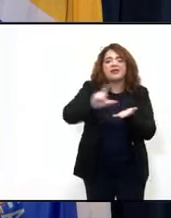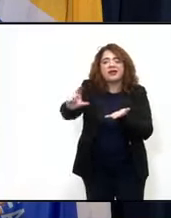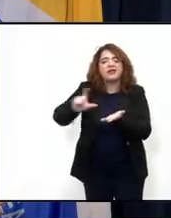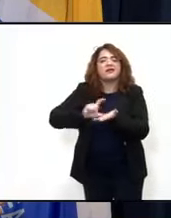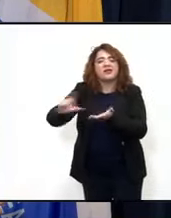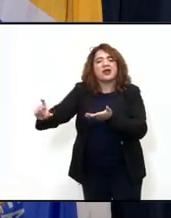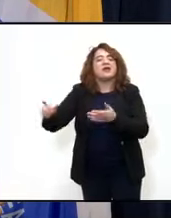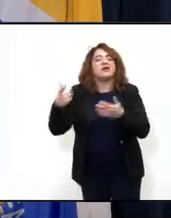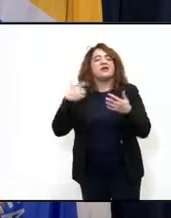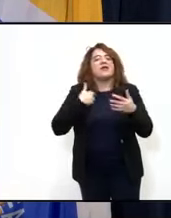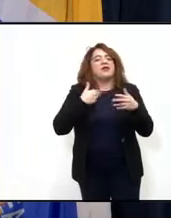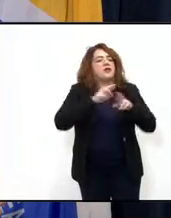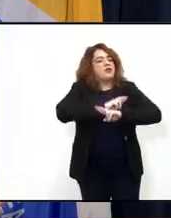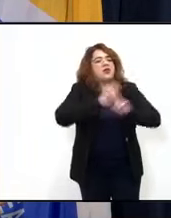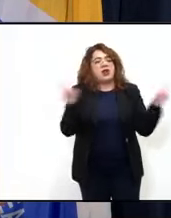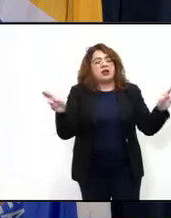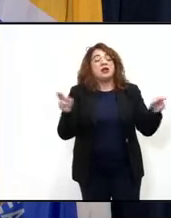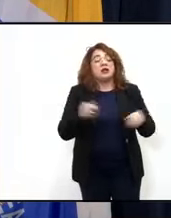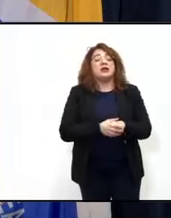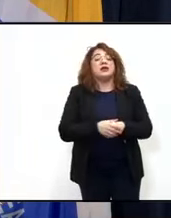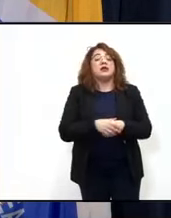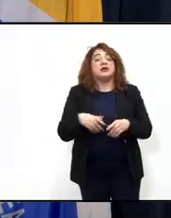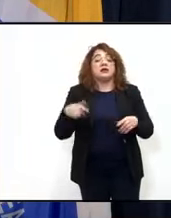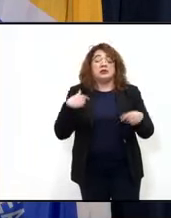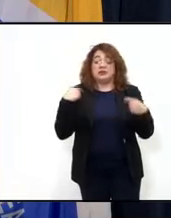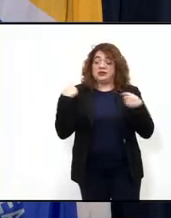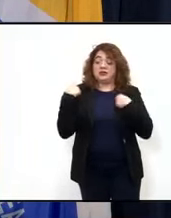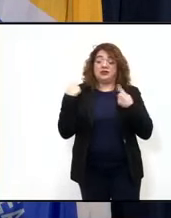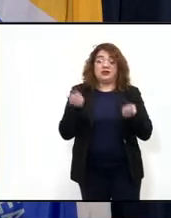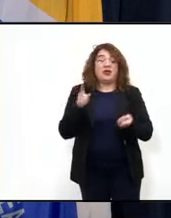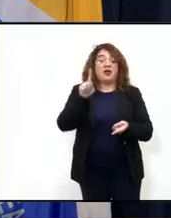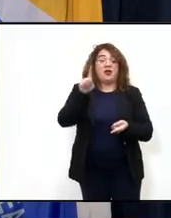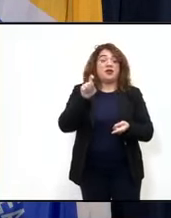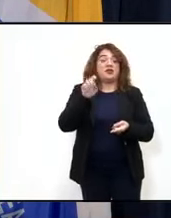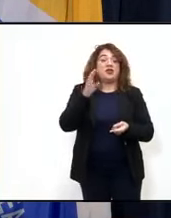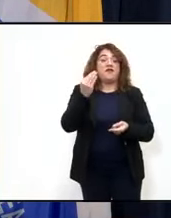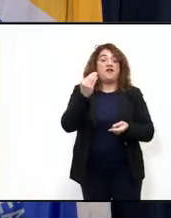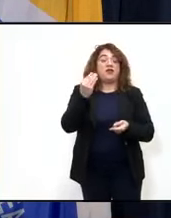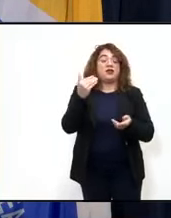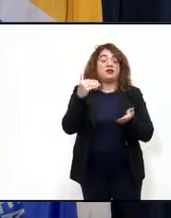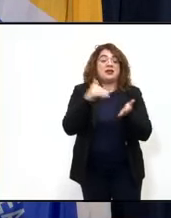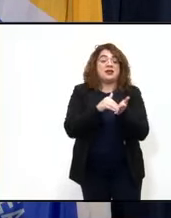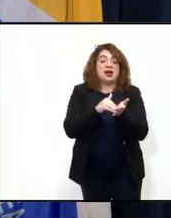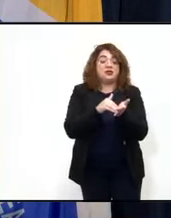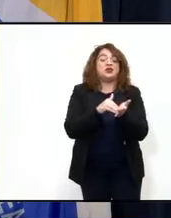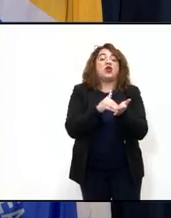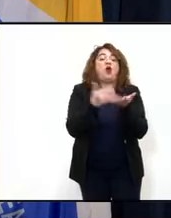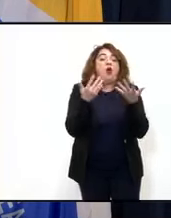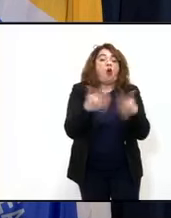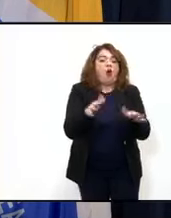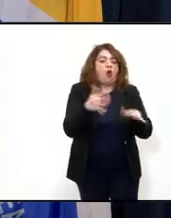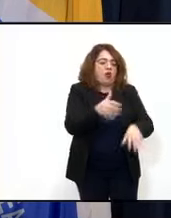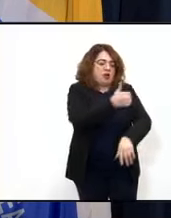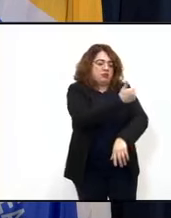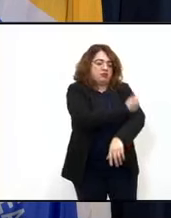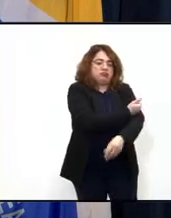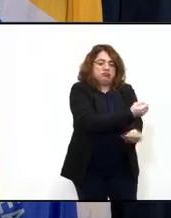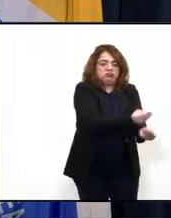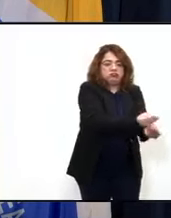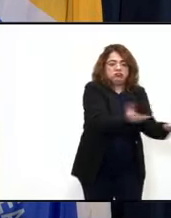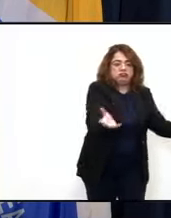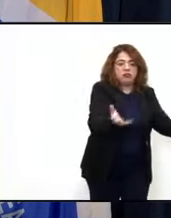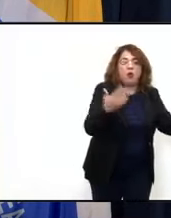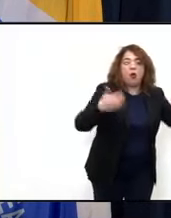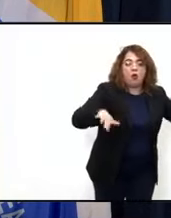de atención médica. Hasta la fecha se han administrado 114,000 dosis de vacuna en Long Beach, ya sea